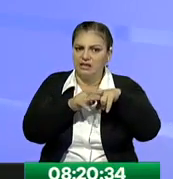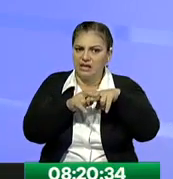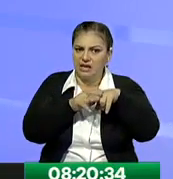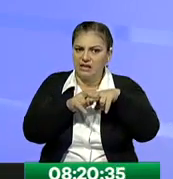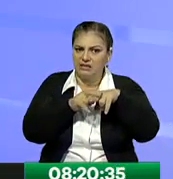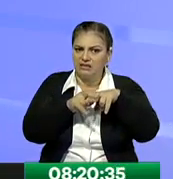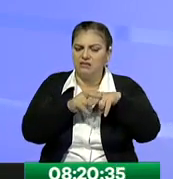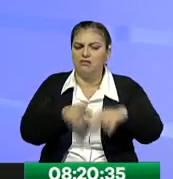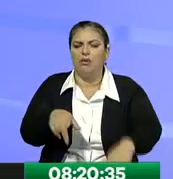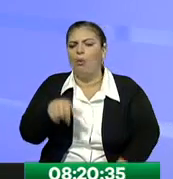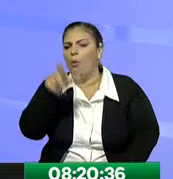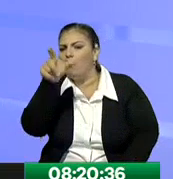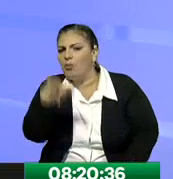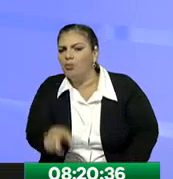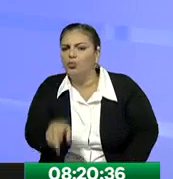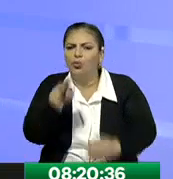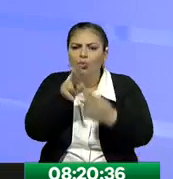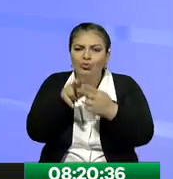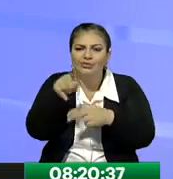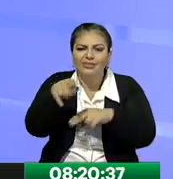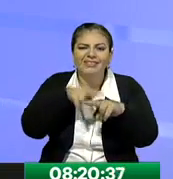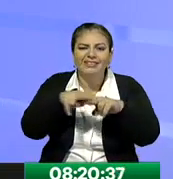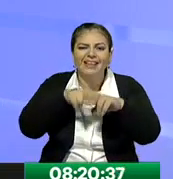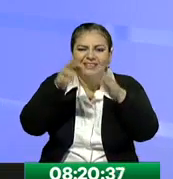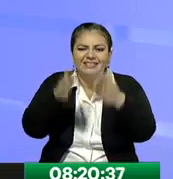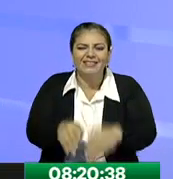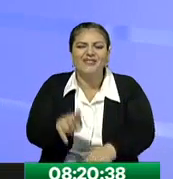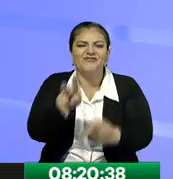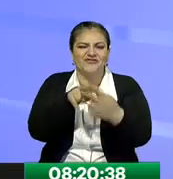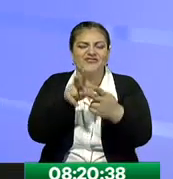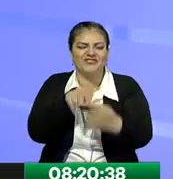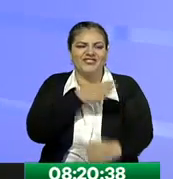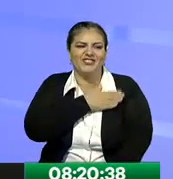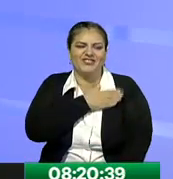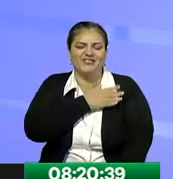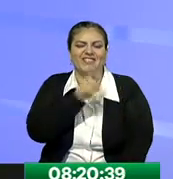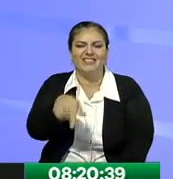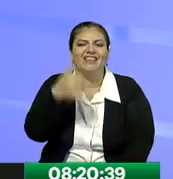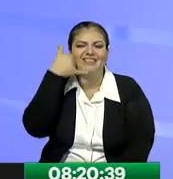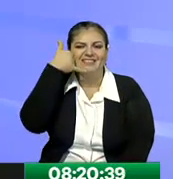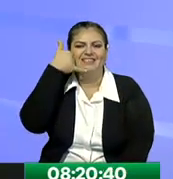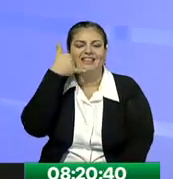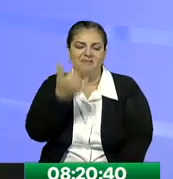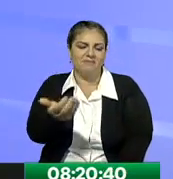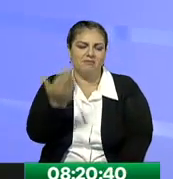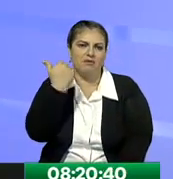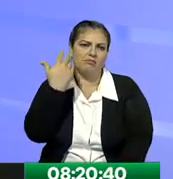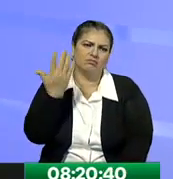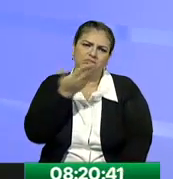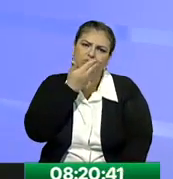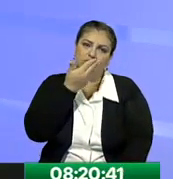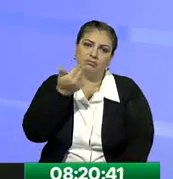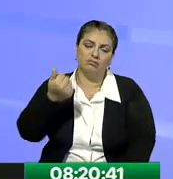amigos, pero coger lo que hay que coger para evitar cualquier tipo de desgracias. Jorge, muchísimas gracias. Más adelante contigo cualquier información.